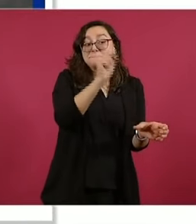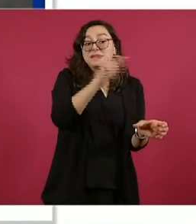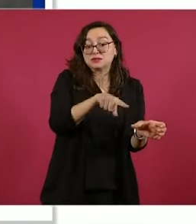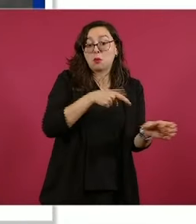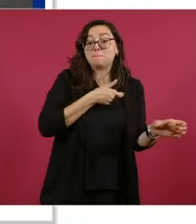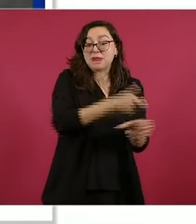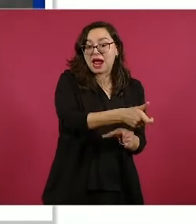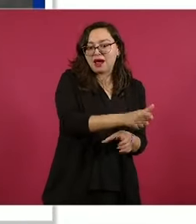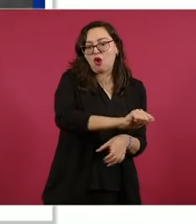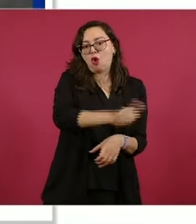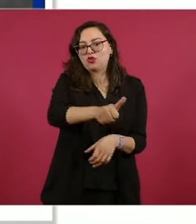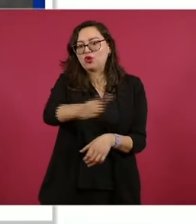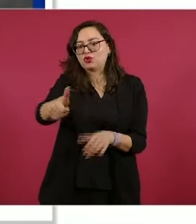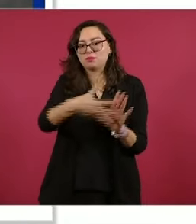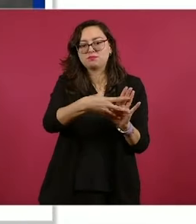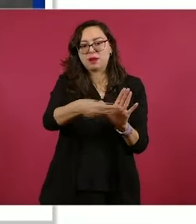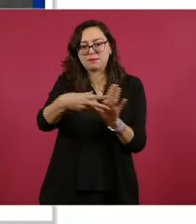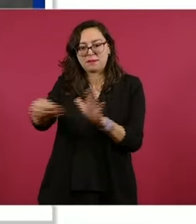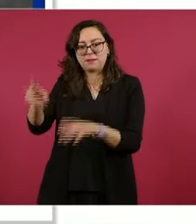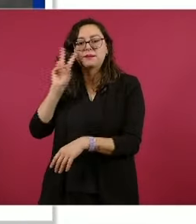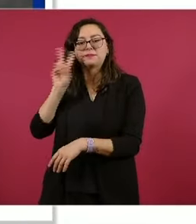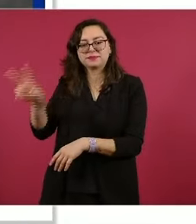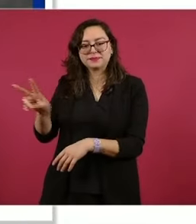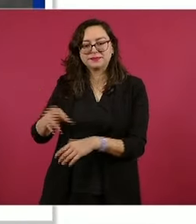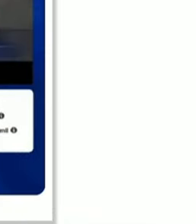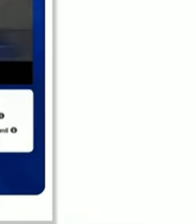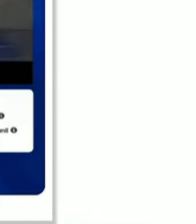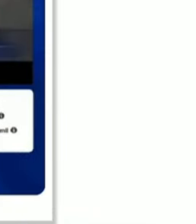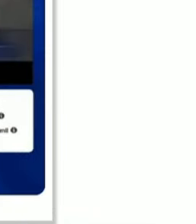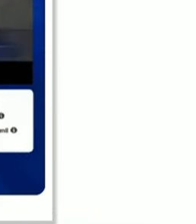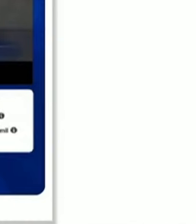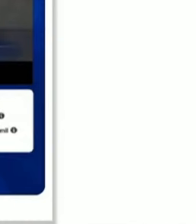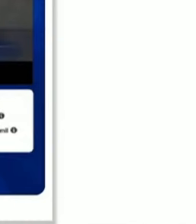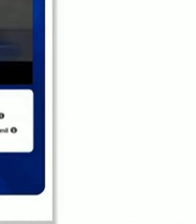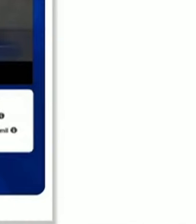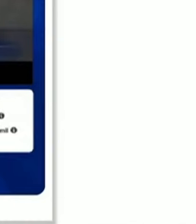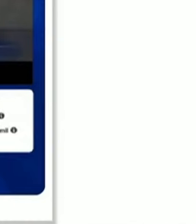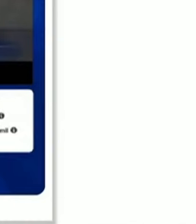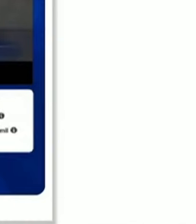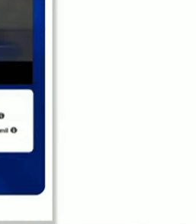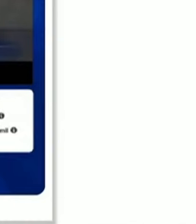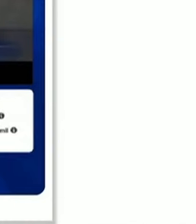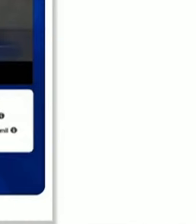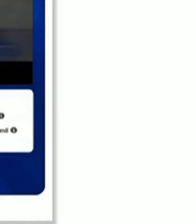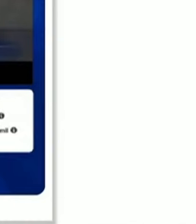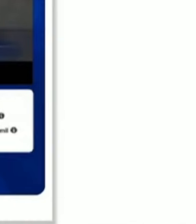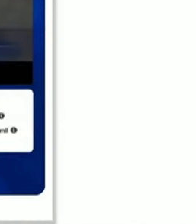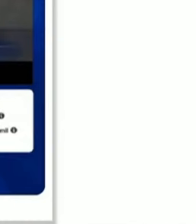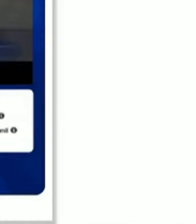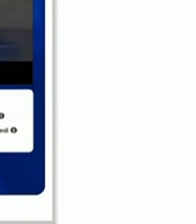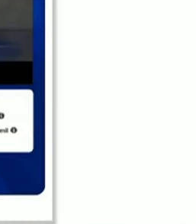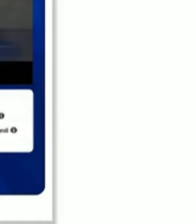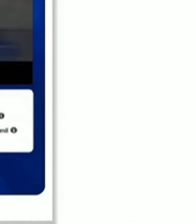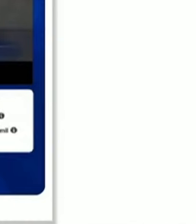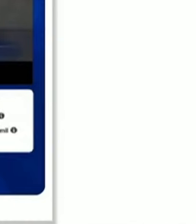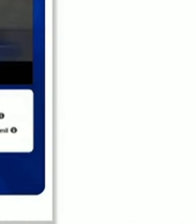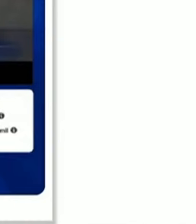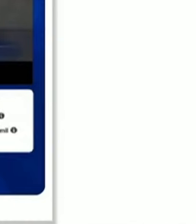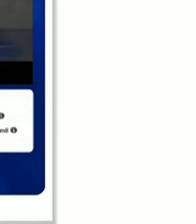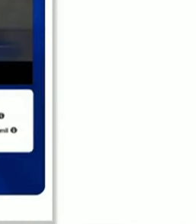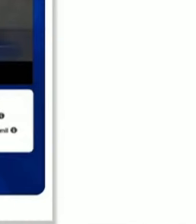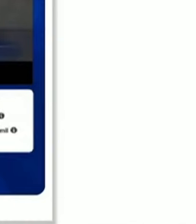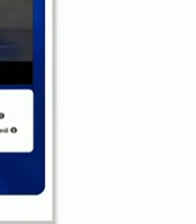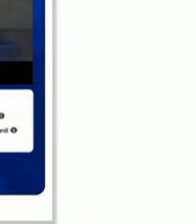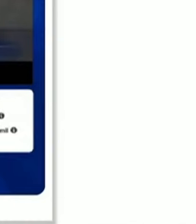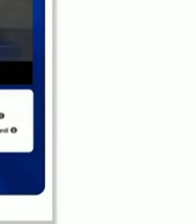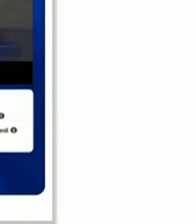tener la audiencia suficiente que Meta pide para que hagas un anuncio y pagas el anuncio y llegas a más de